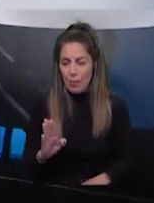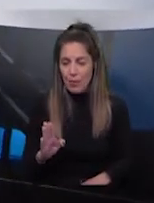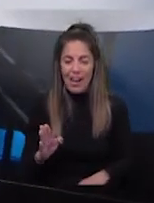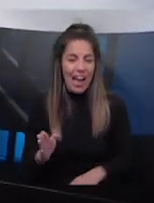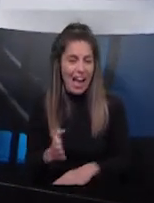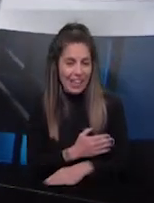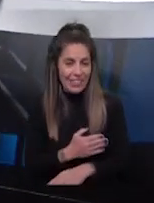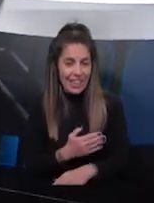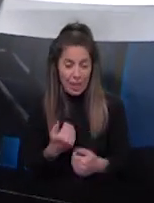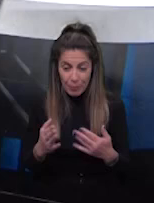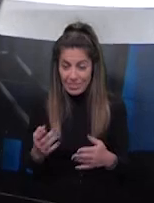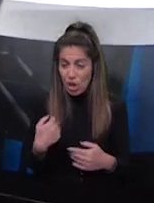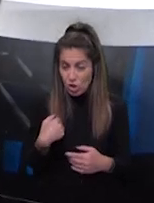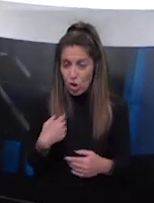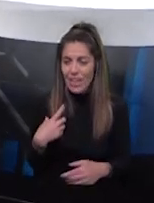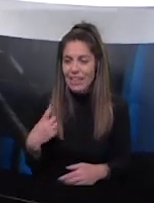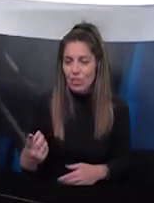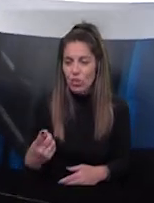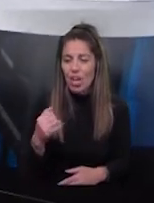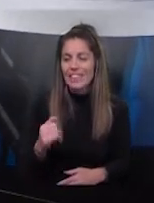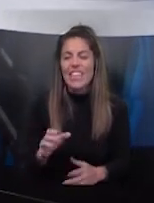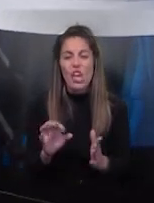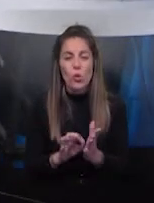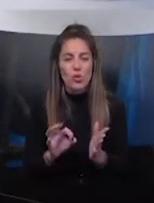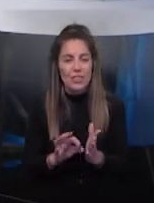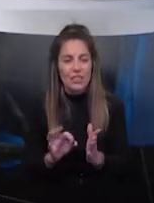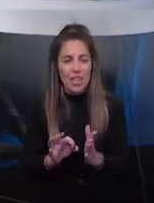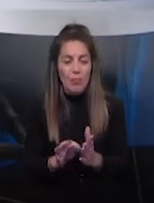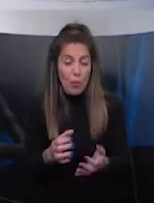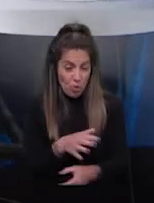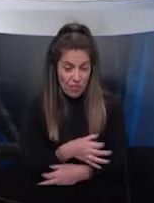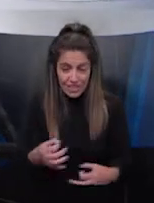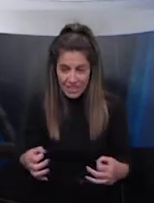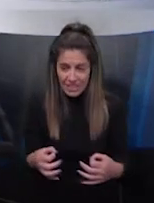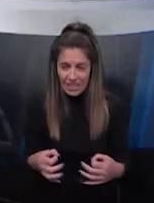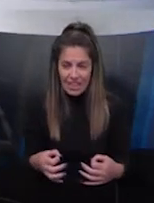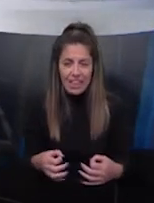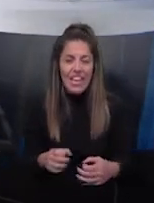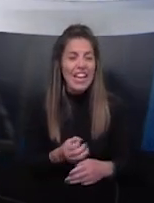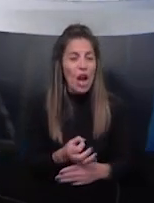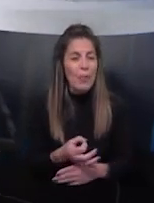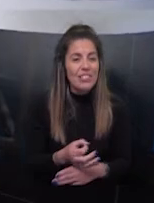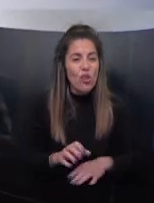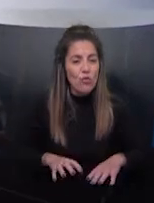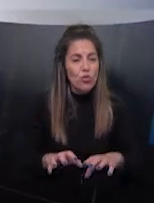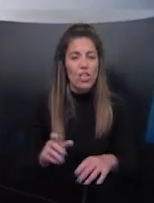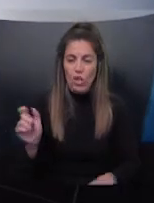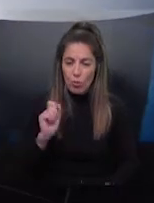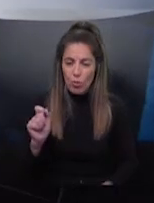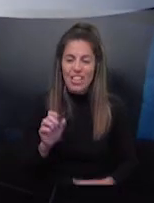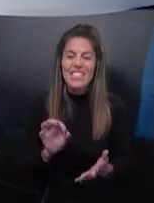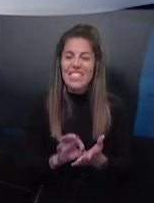que entráramos nosotros al directorio, tenía un sistemita muy eficiente de capacitación de funcionarios públicos.